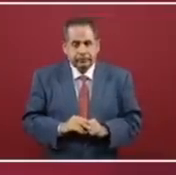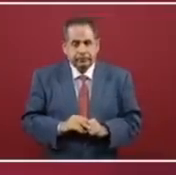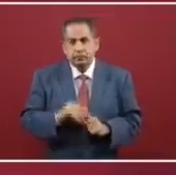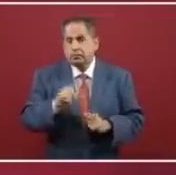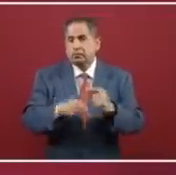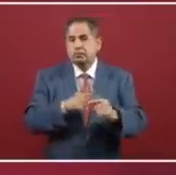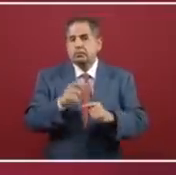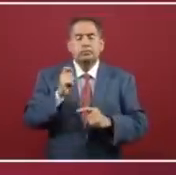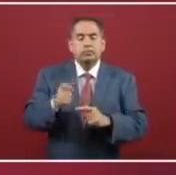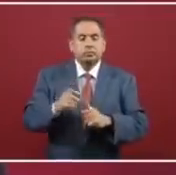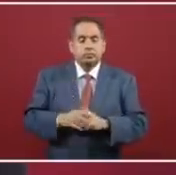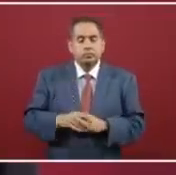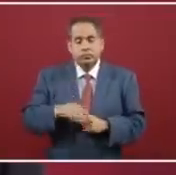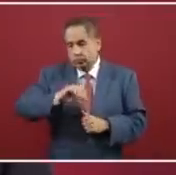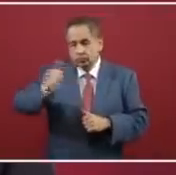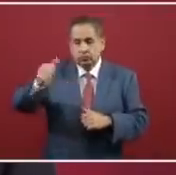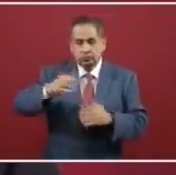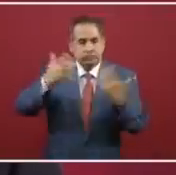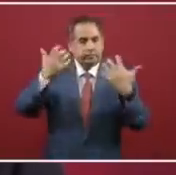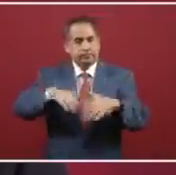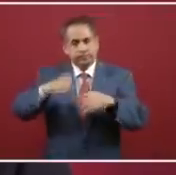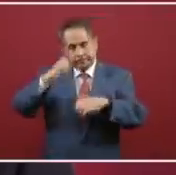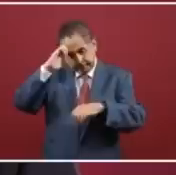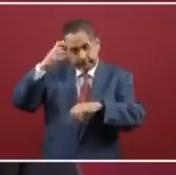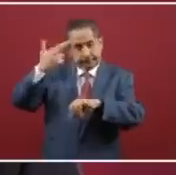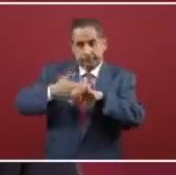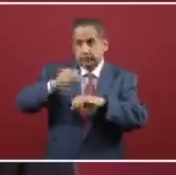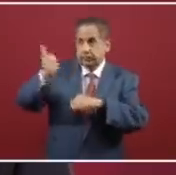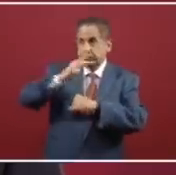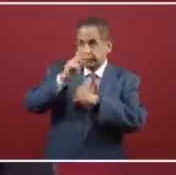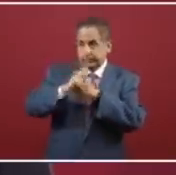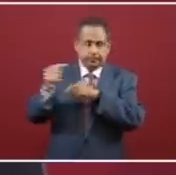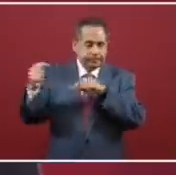y luego otra empresa extranjera